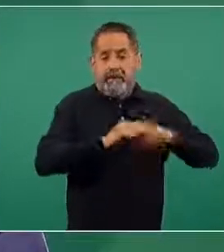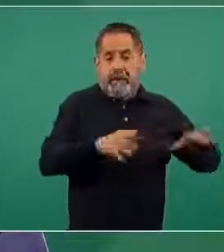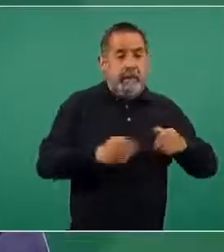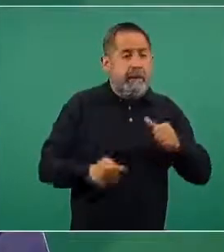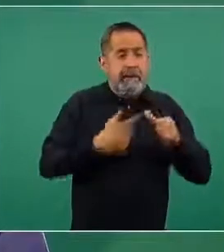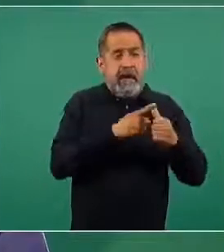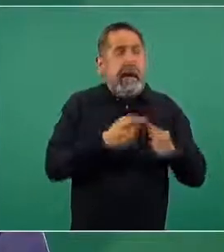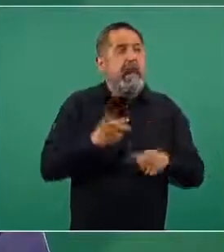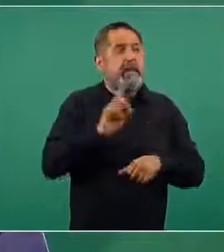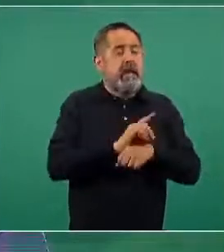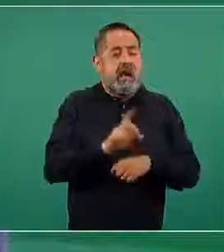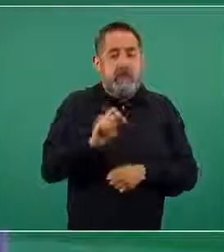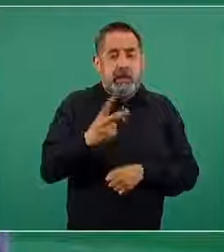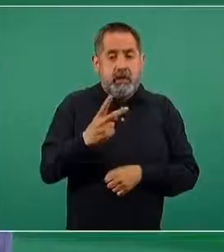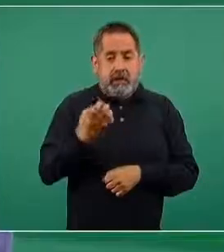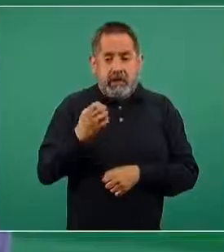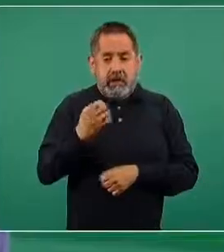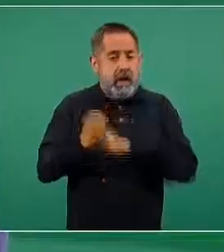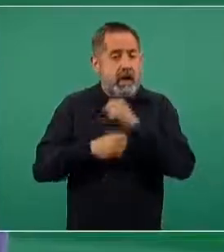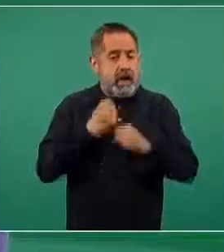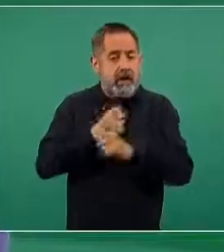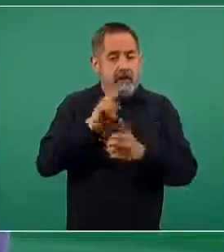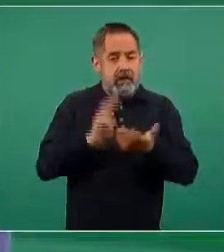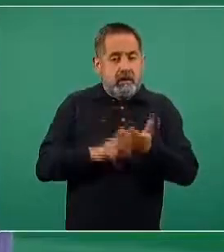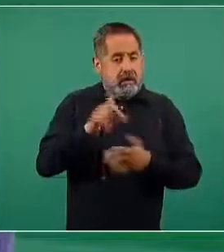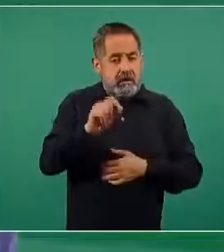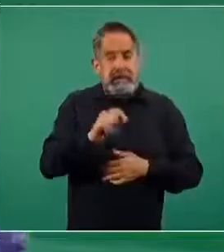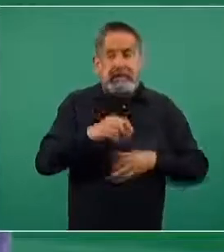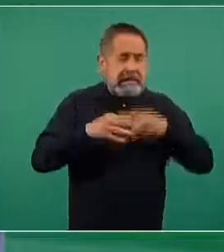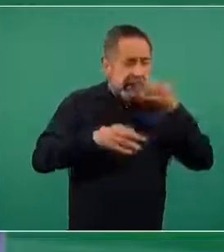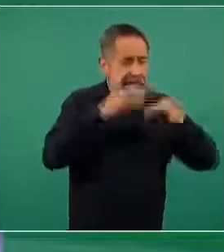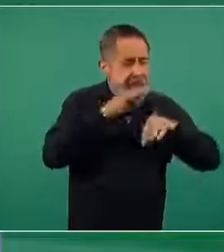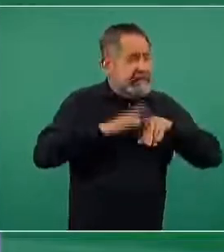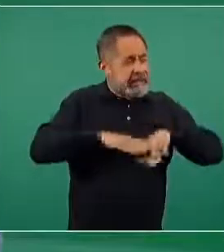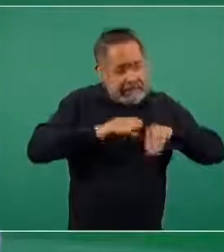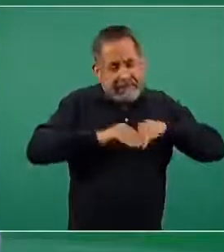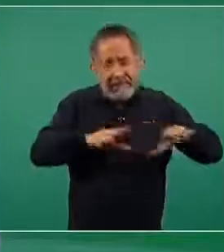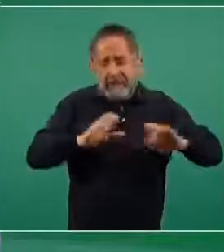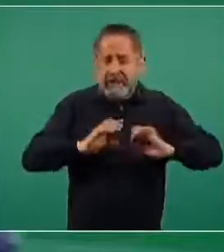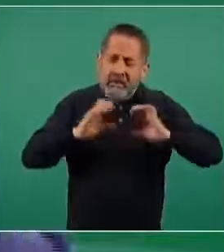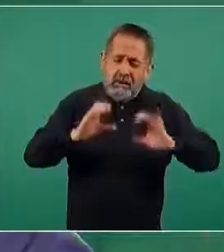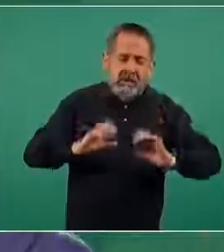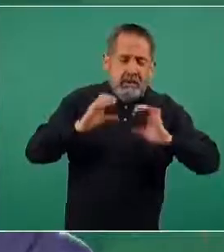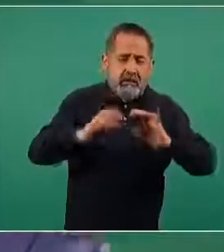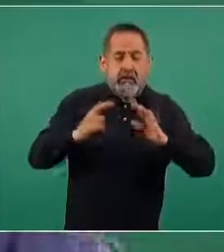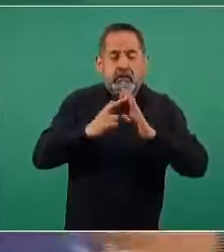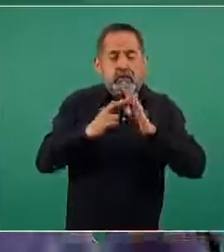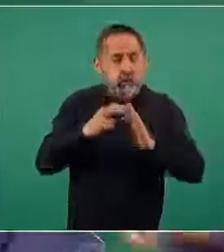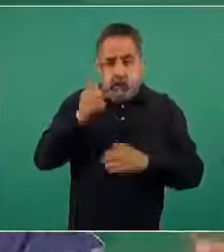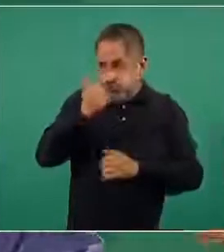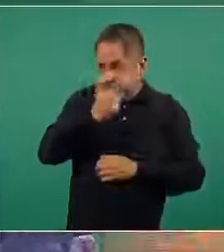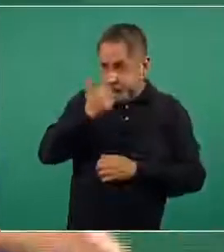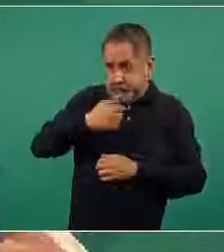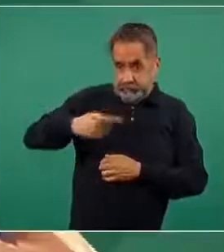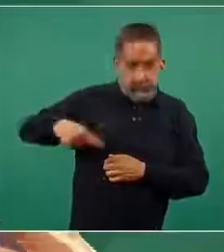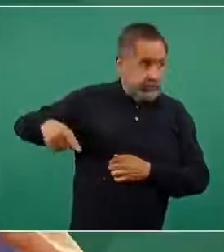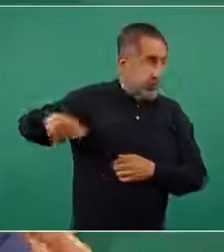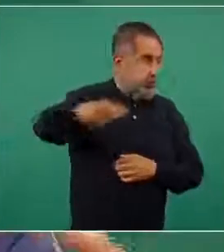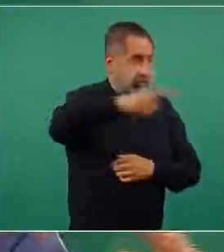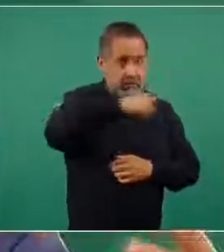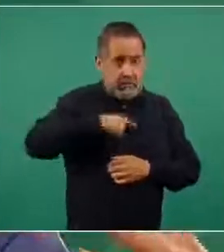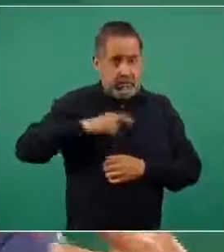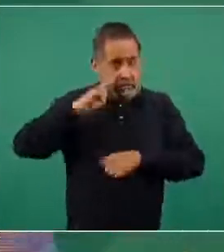primera la tuvimos el 22 de enero de 2020 y hemos insistido en esto. En la medida en que todas y todos